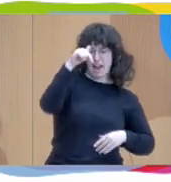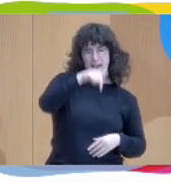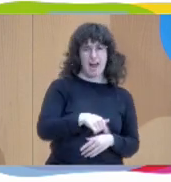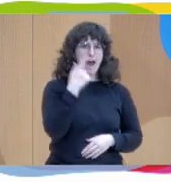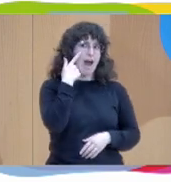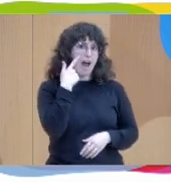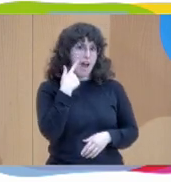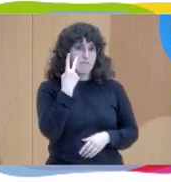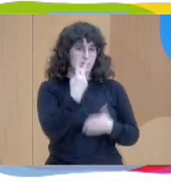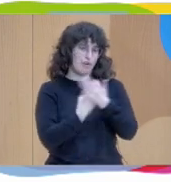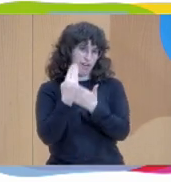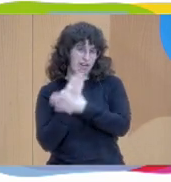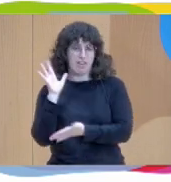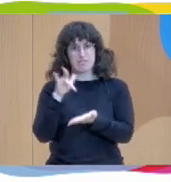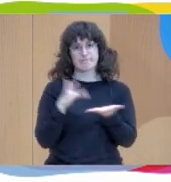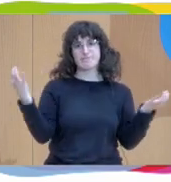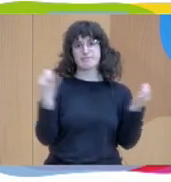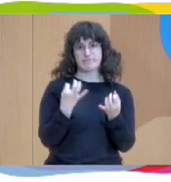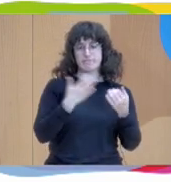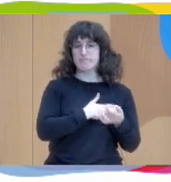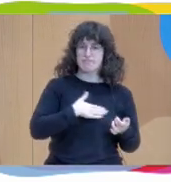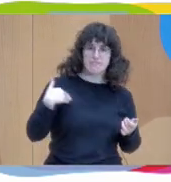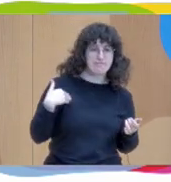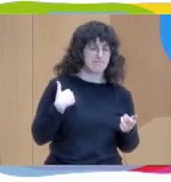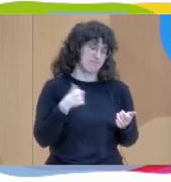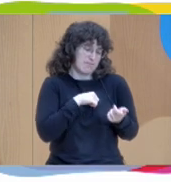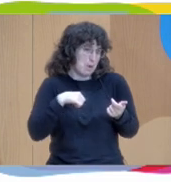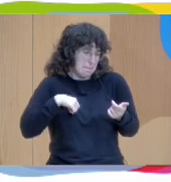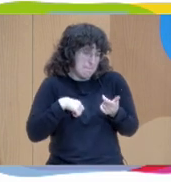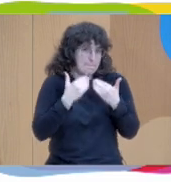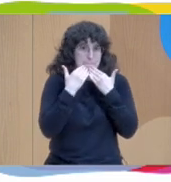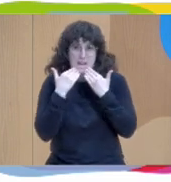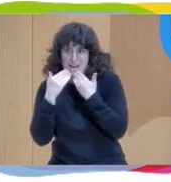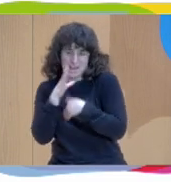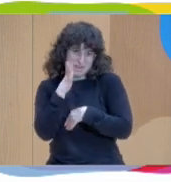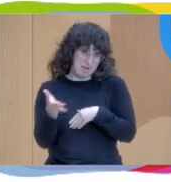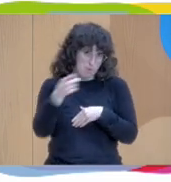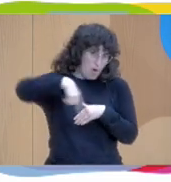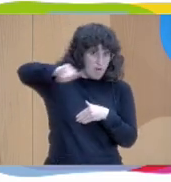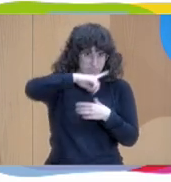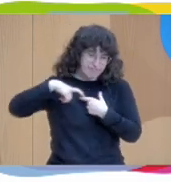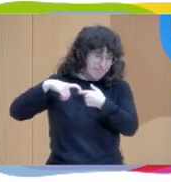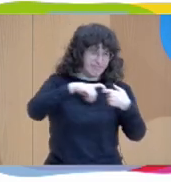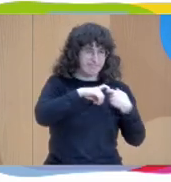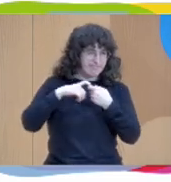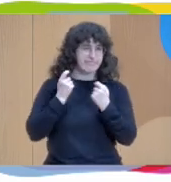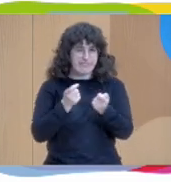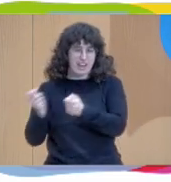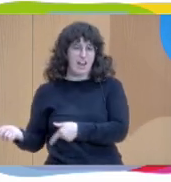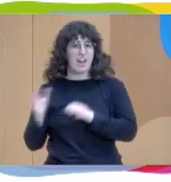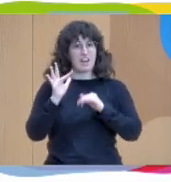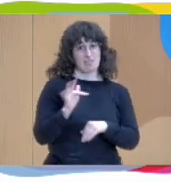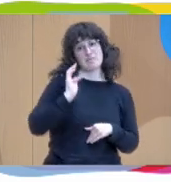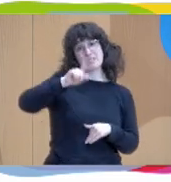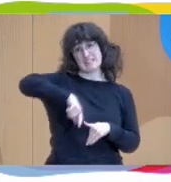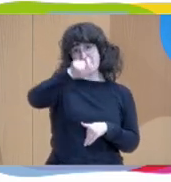estos dos días os quiero personalmente agradecer vuestra generosidad y latiendo también a todas las personas que